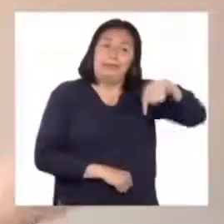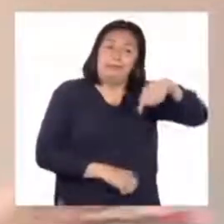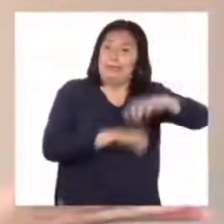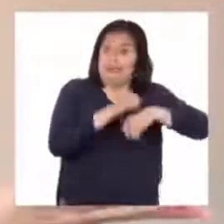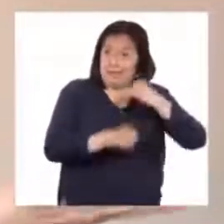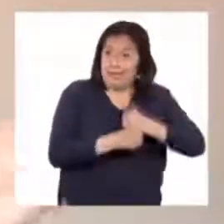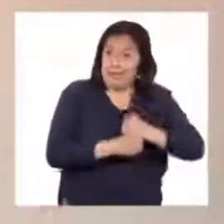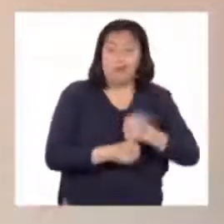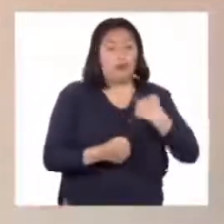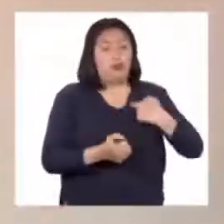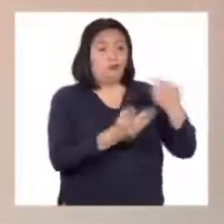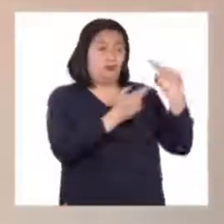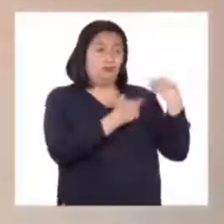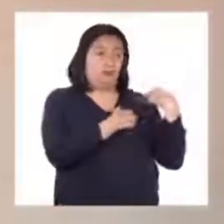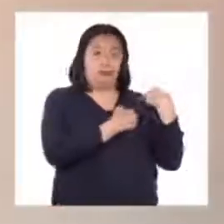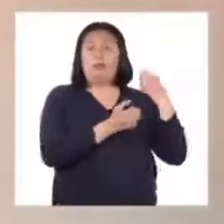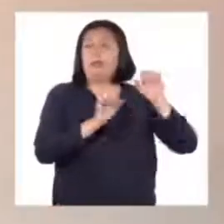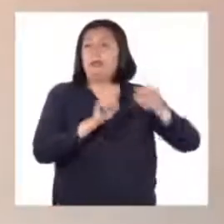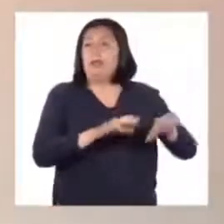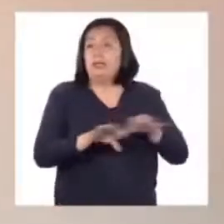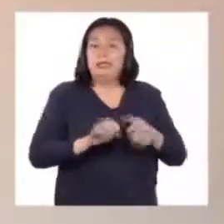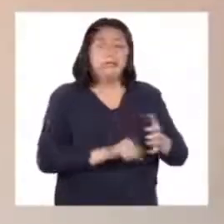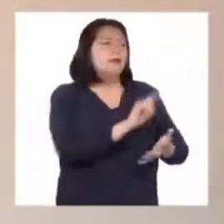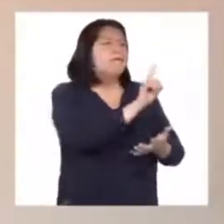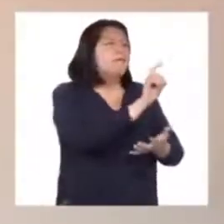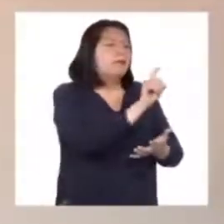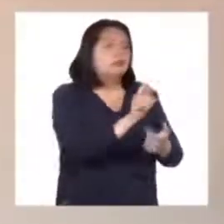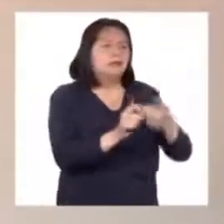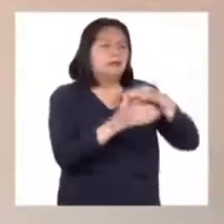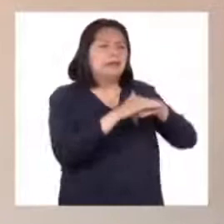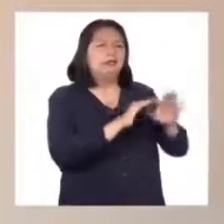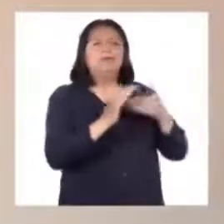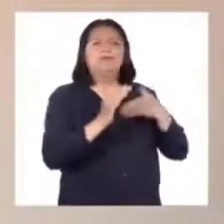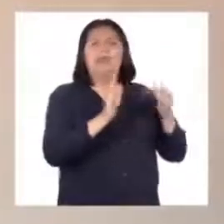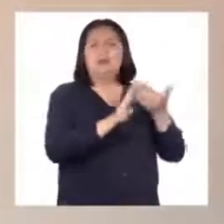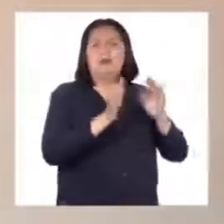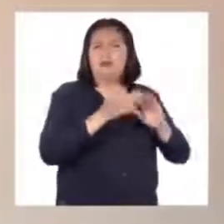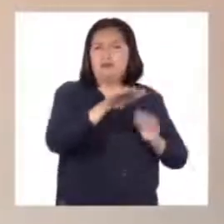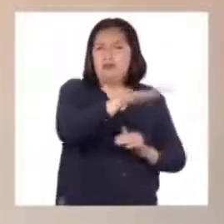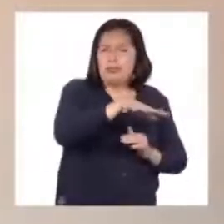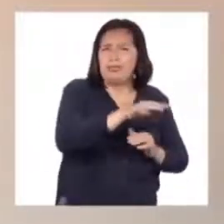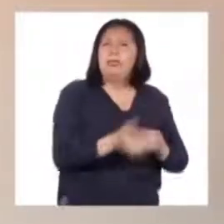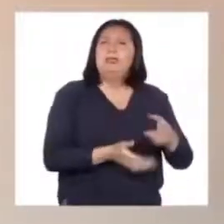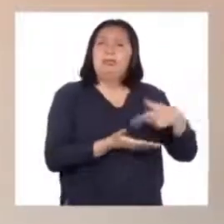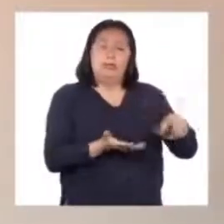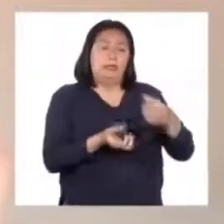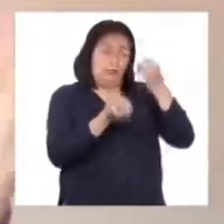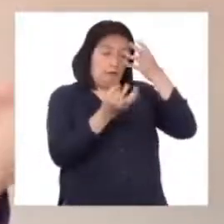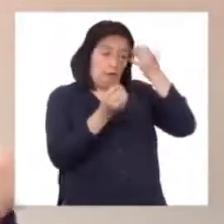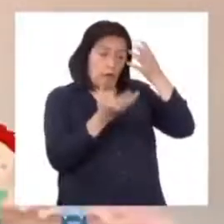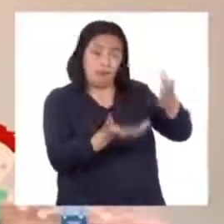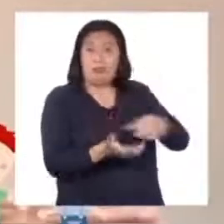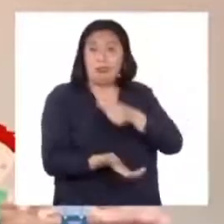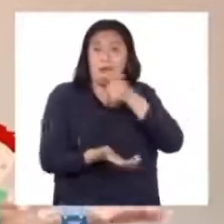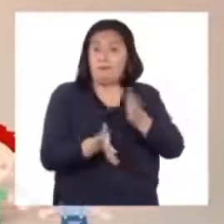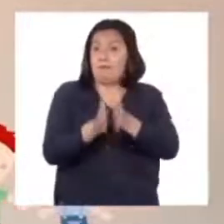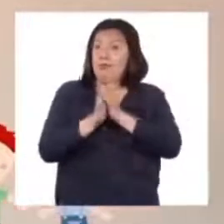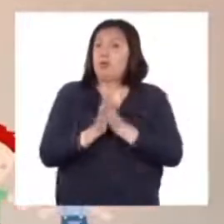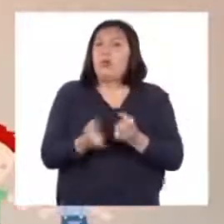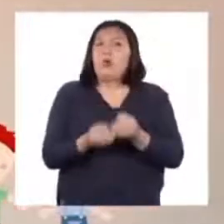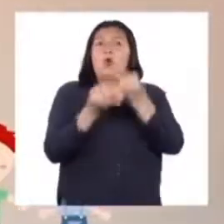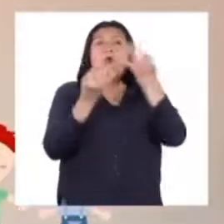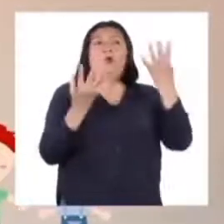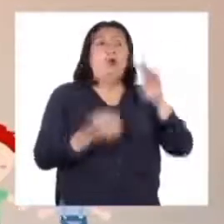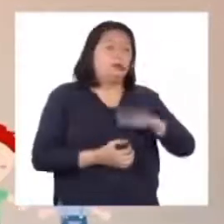año fui la encargada de realizar el censo de mi comunidad. Y ayer me solicitaron información sobre cuántos